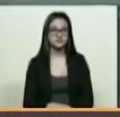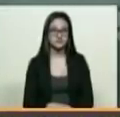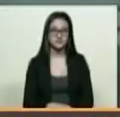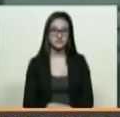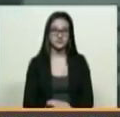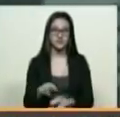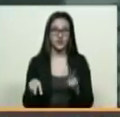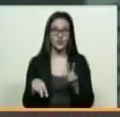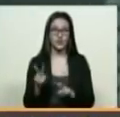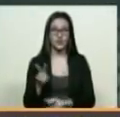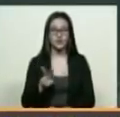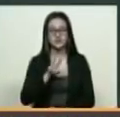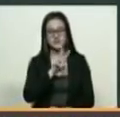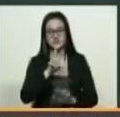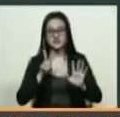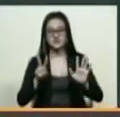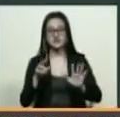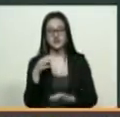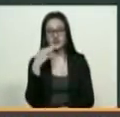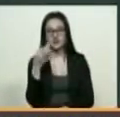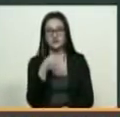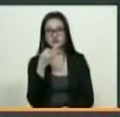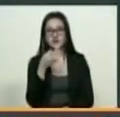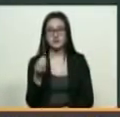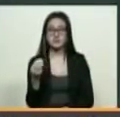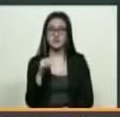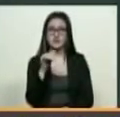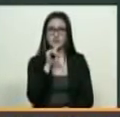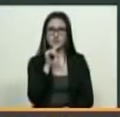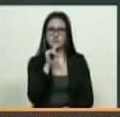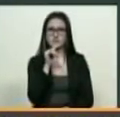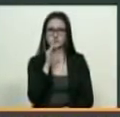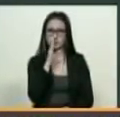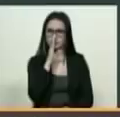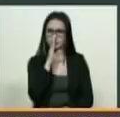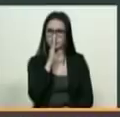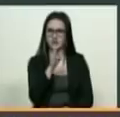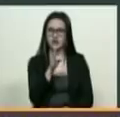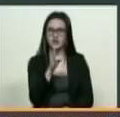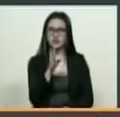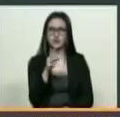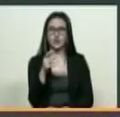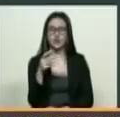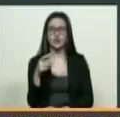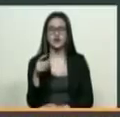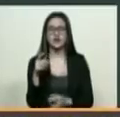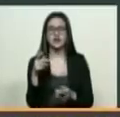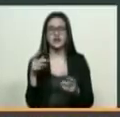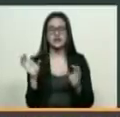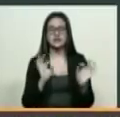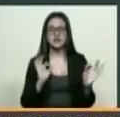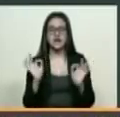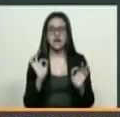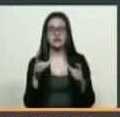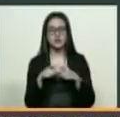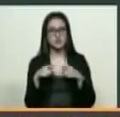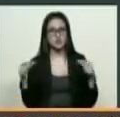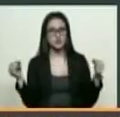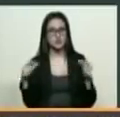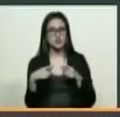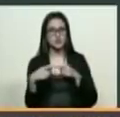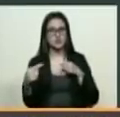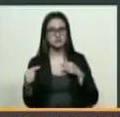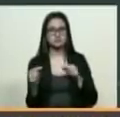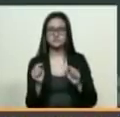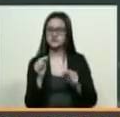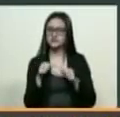12 y 27 minutos de la tarde, seguimos con más información. Ahora nos trasladamos en vivo directo al Teatro Teresa Carreño, aquí en nuestra ciudad capital. Ahí se concluye la discusión del Plan